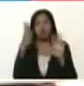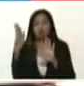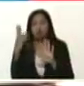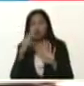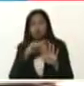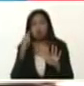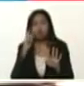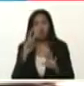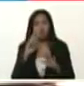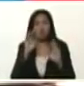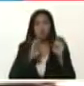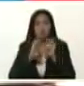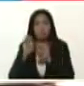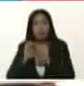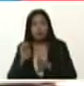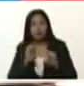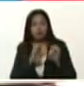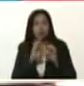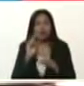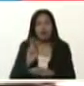Tenemos una nueva medición,